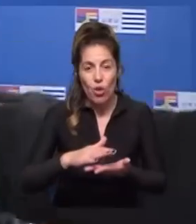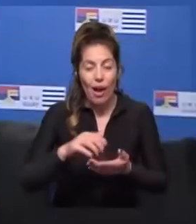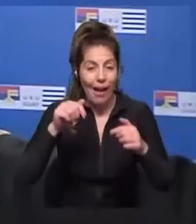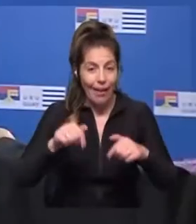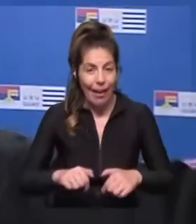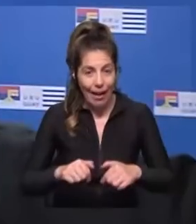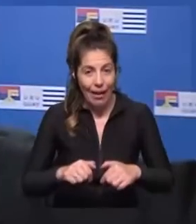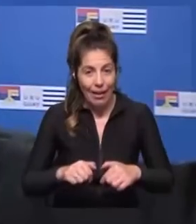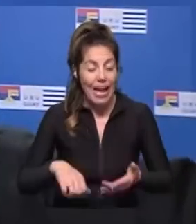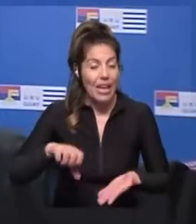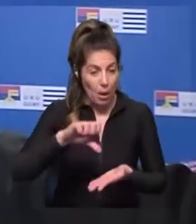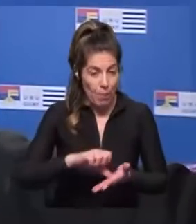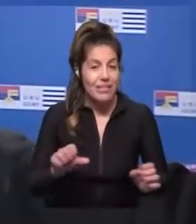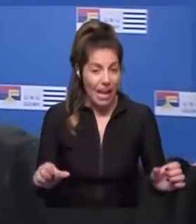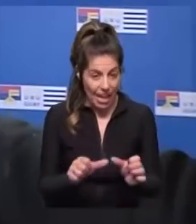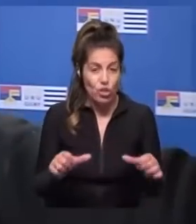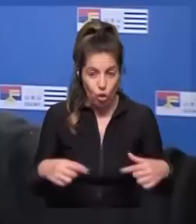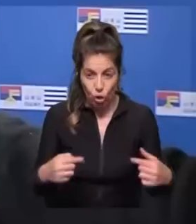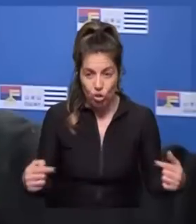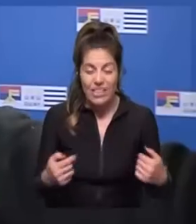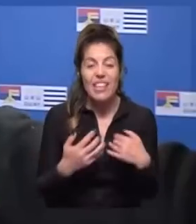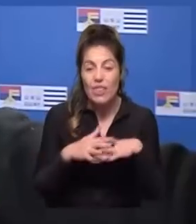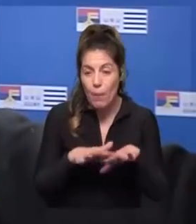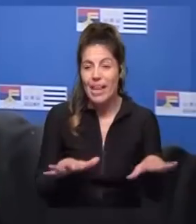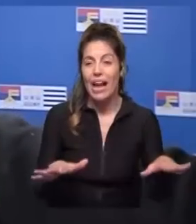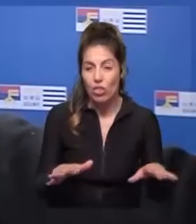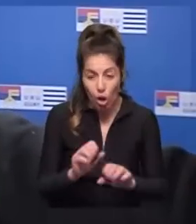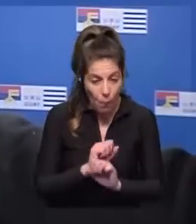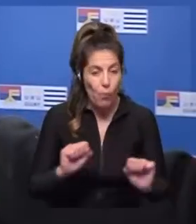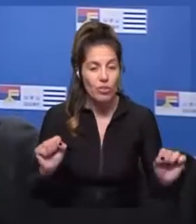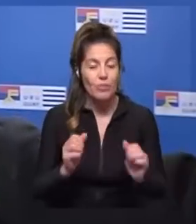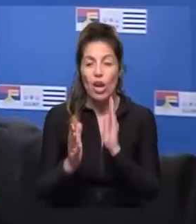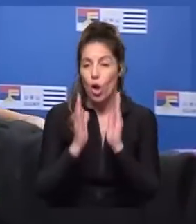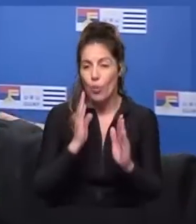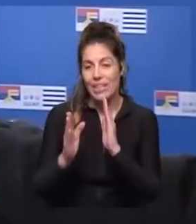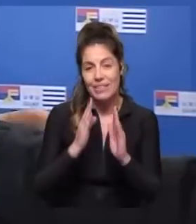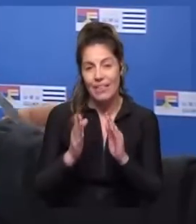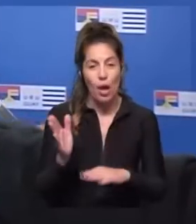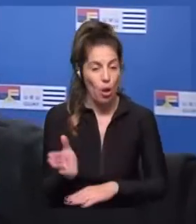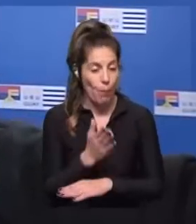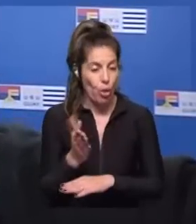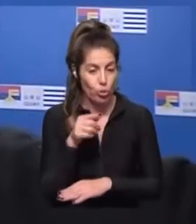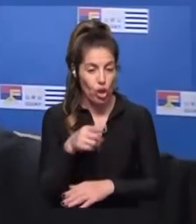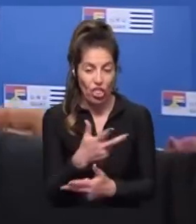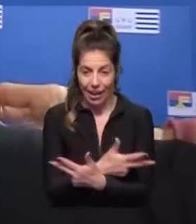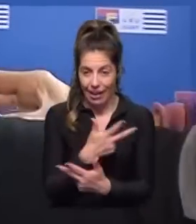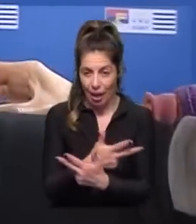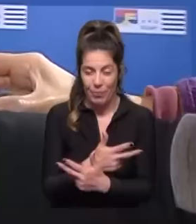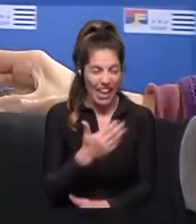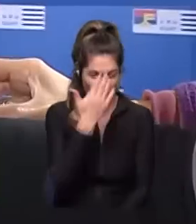en el país que hay iniciativas a ese respecto y desplegando las potencialidades comerciales que tienen los productos de ancap